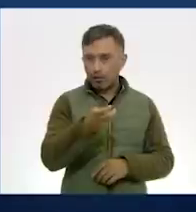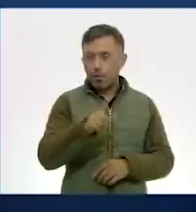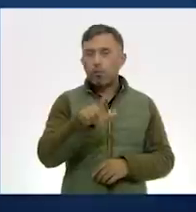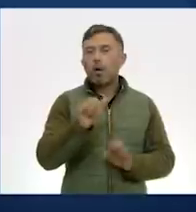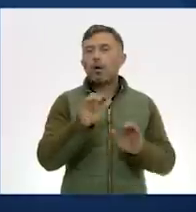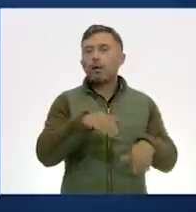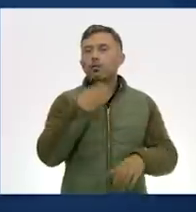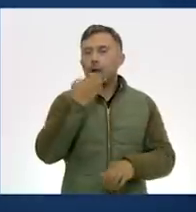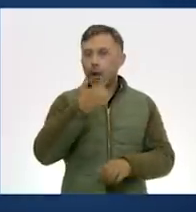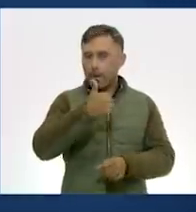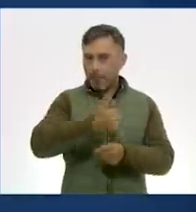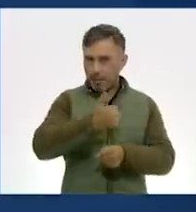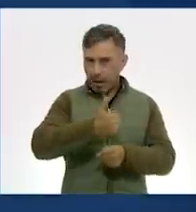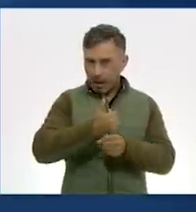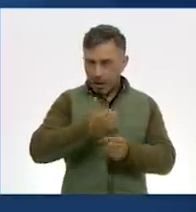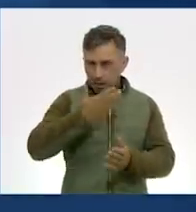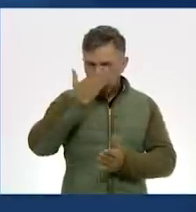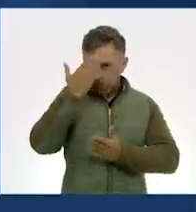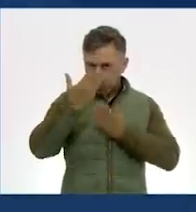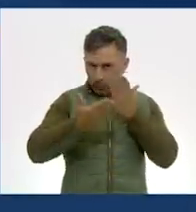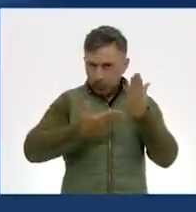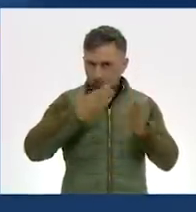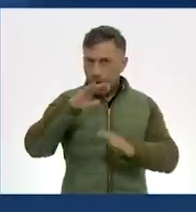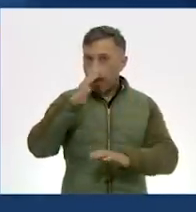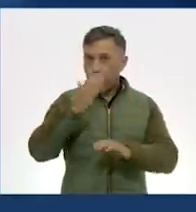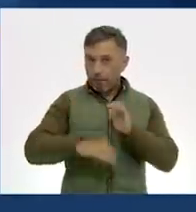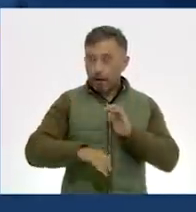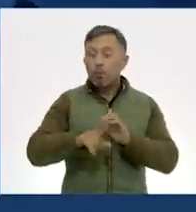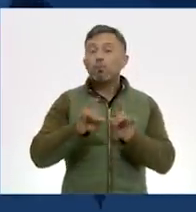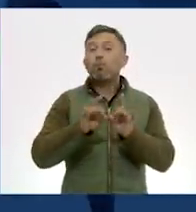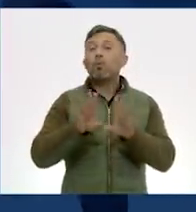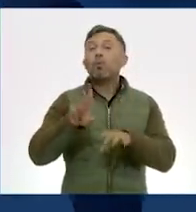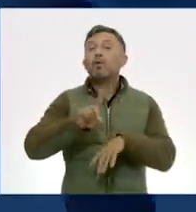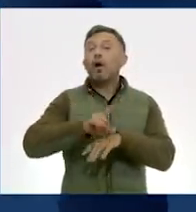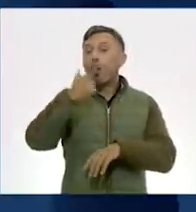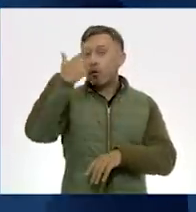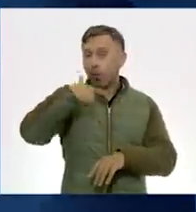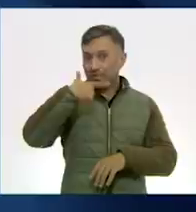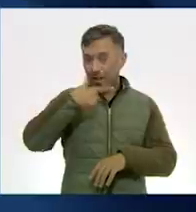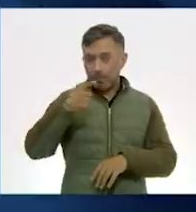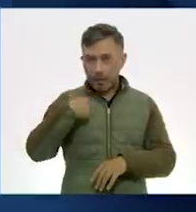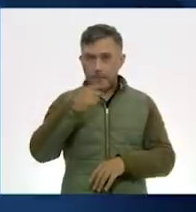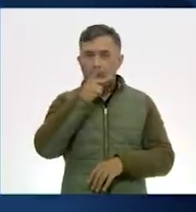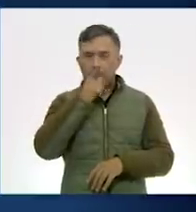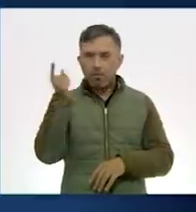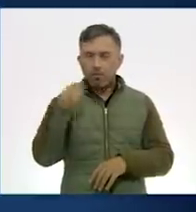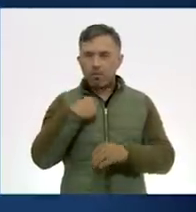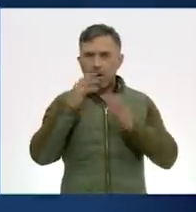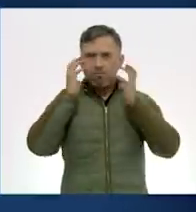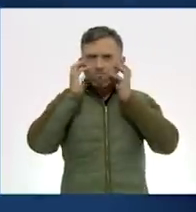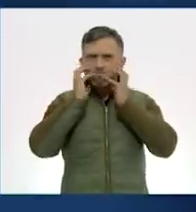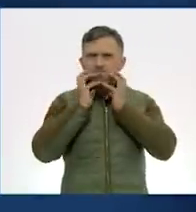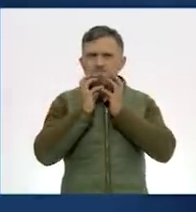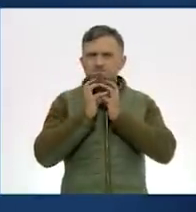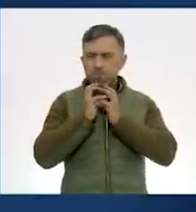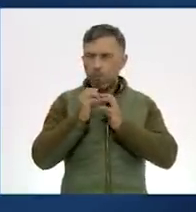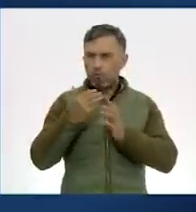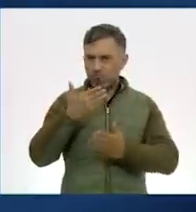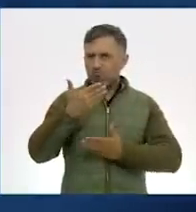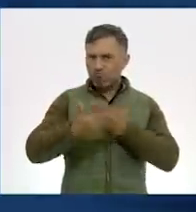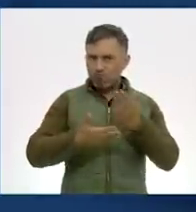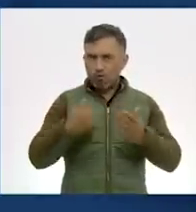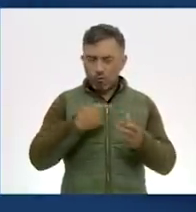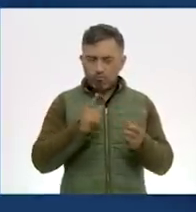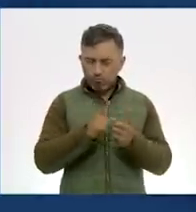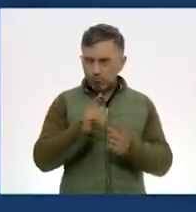primaria. Concluida esta, una noche me anunció mi padre, caballero de cerrada barba y respetable continente,